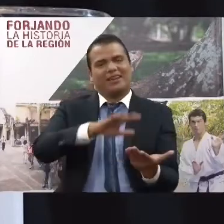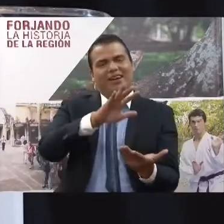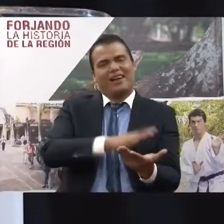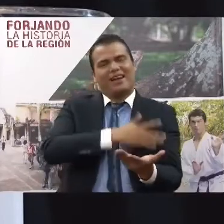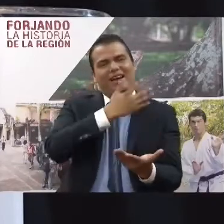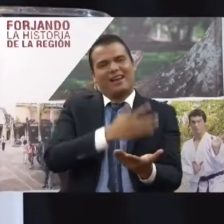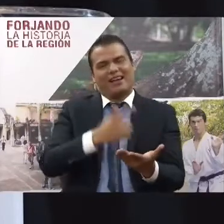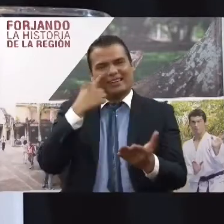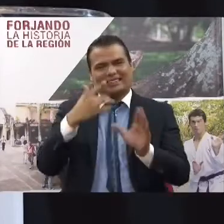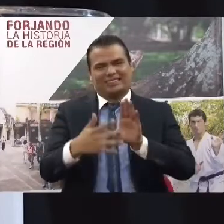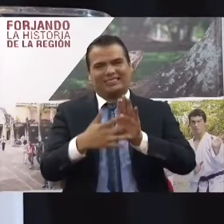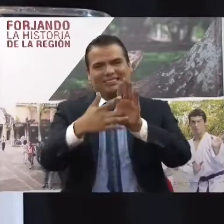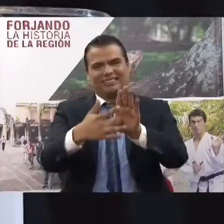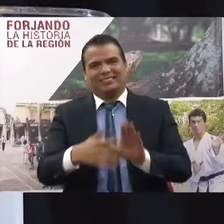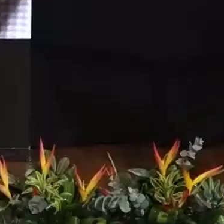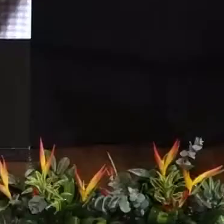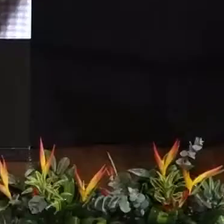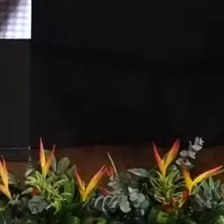piezas musicales. Adelante.